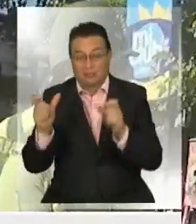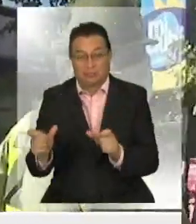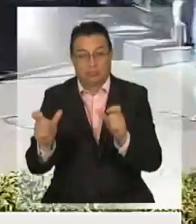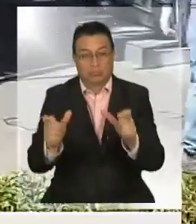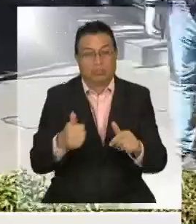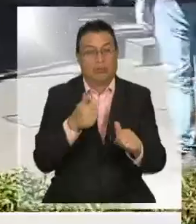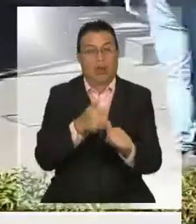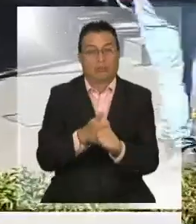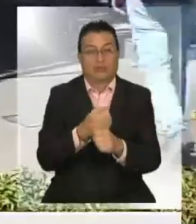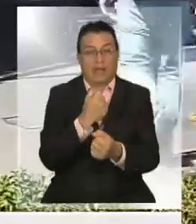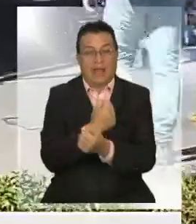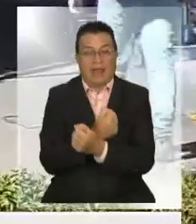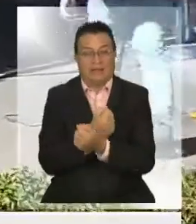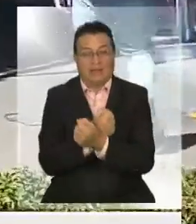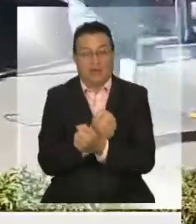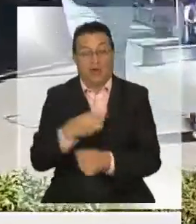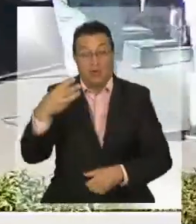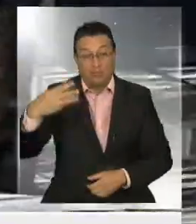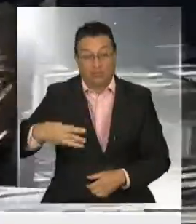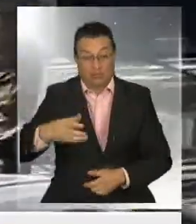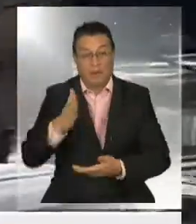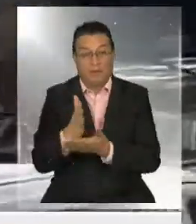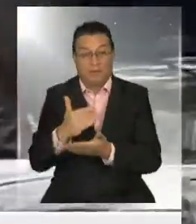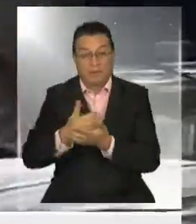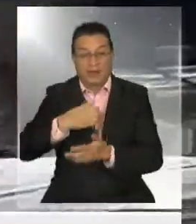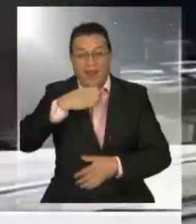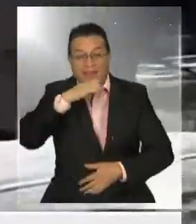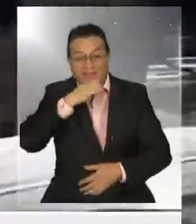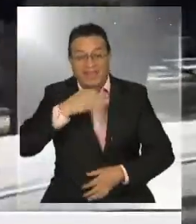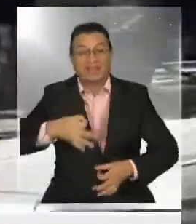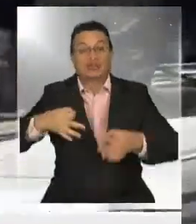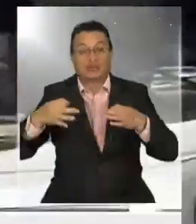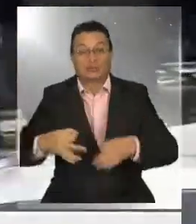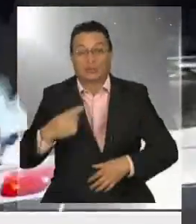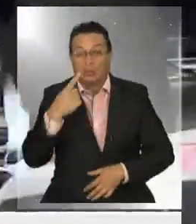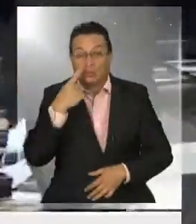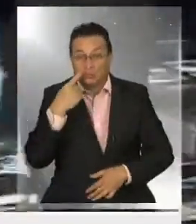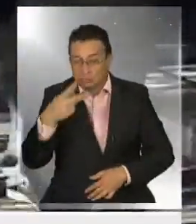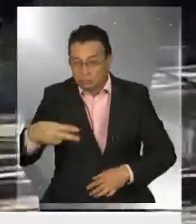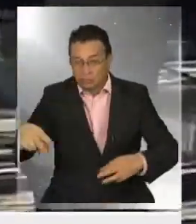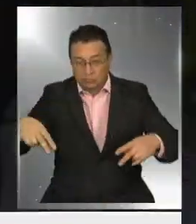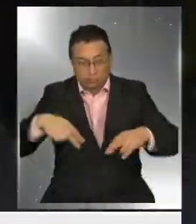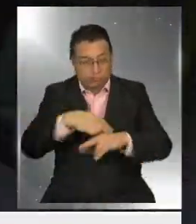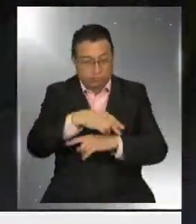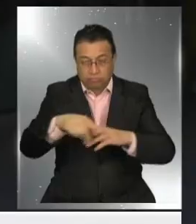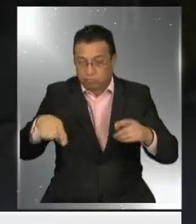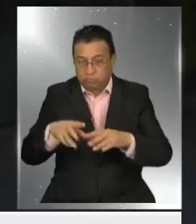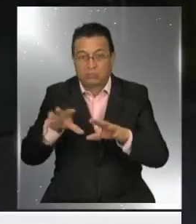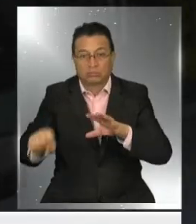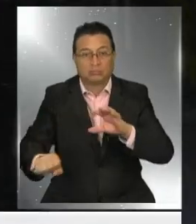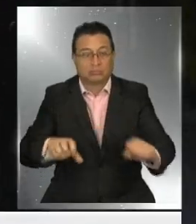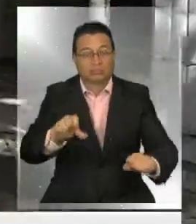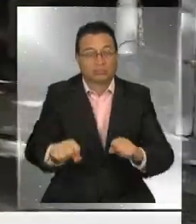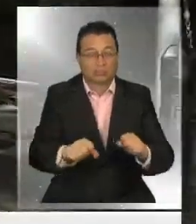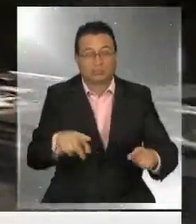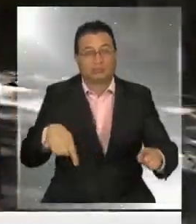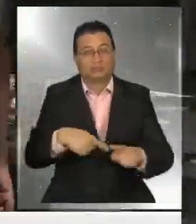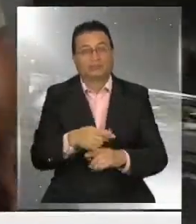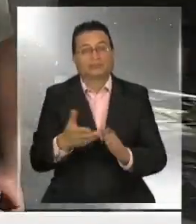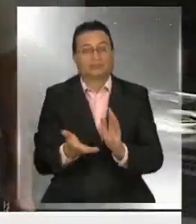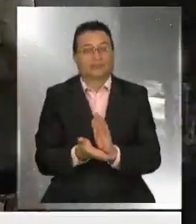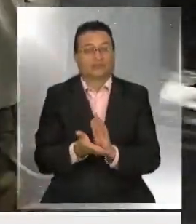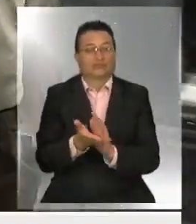apoyadas por carabineros. El municipio lanzó el plan Navidad Segura tras constatar el copamiento de puntos estratégicos de la comuna con un